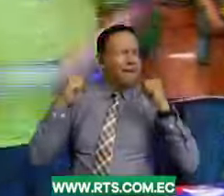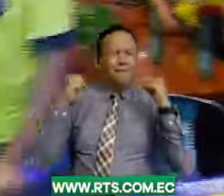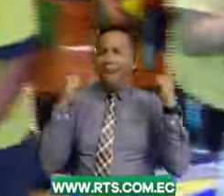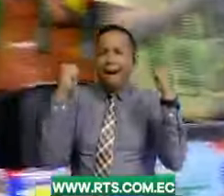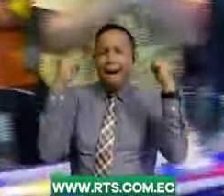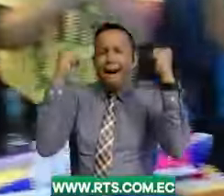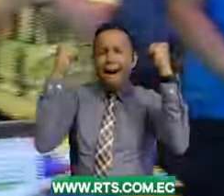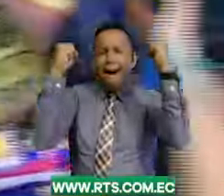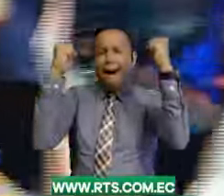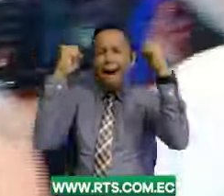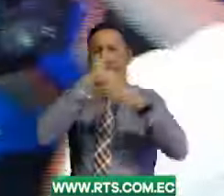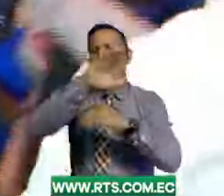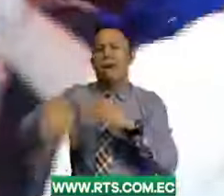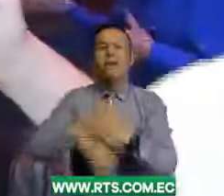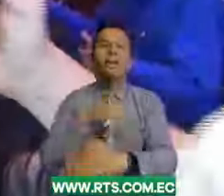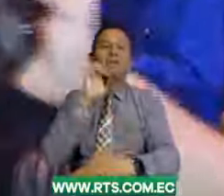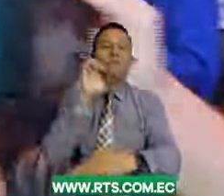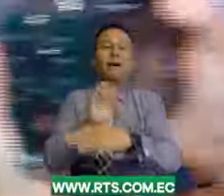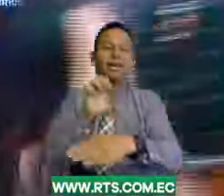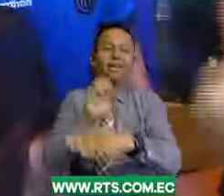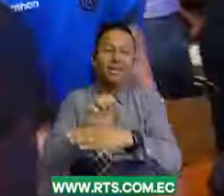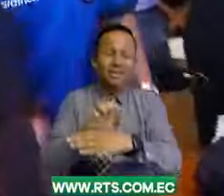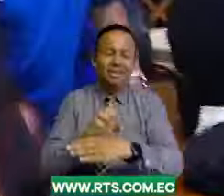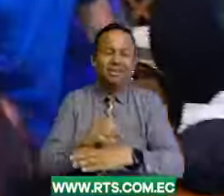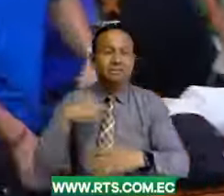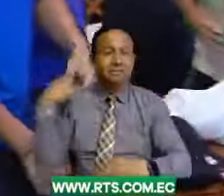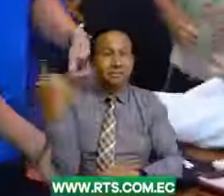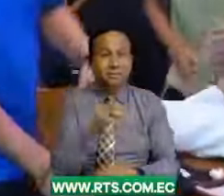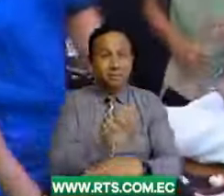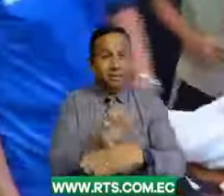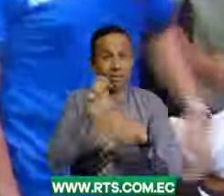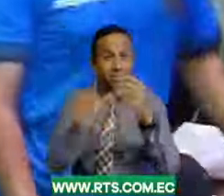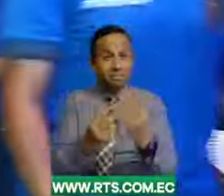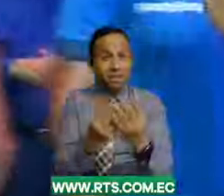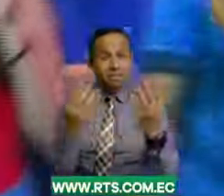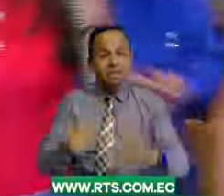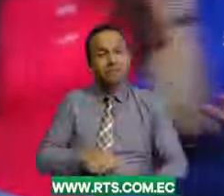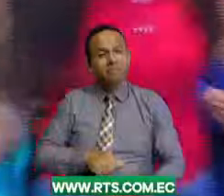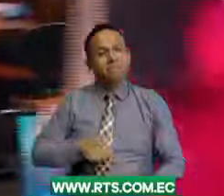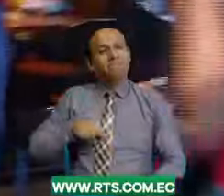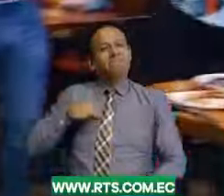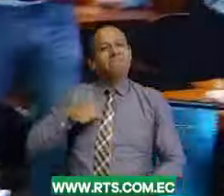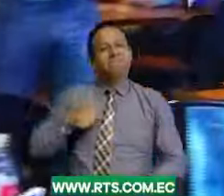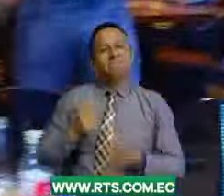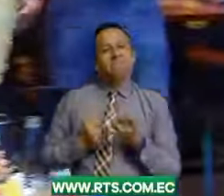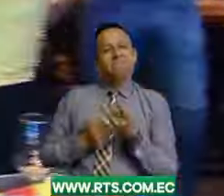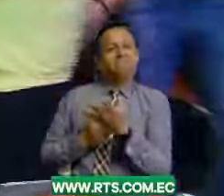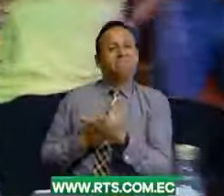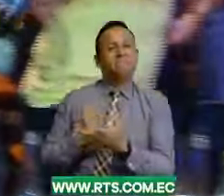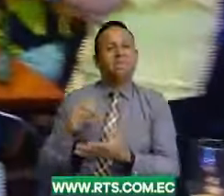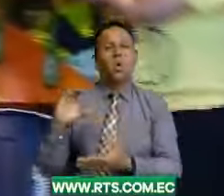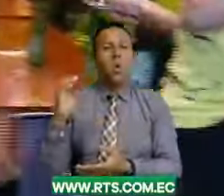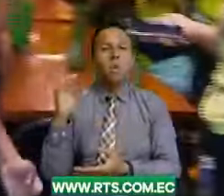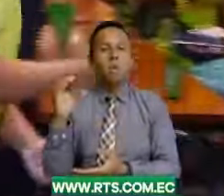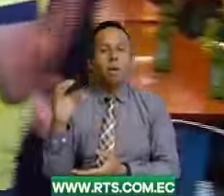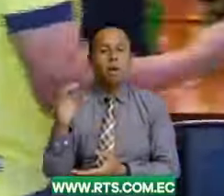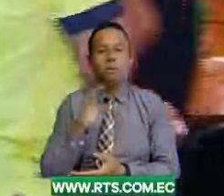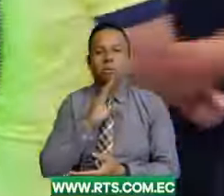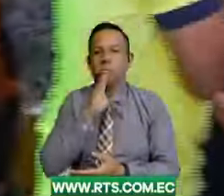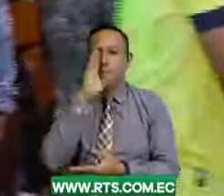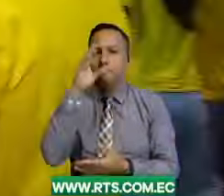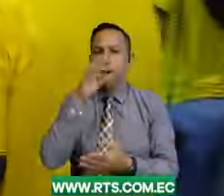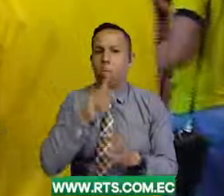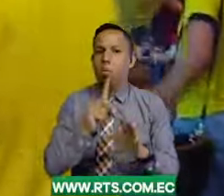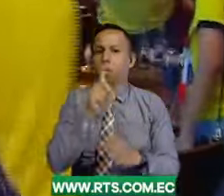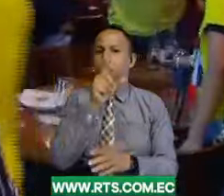iniciaron en todo el país. Y es que con orgullo podemos decir que derrotamos a Colombia y casi todo el partido con un jugador